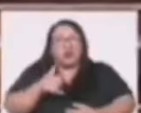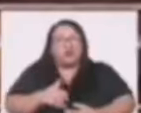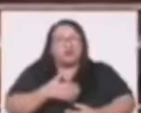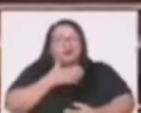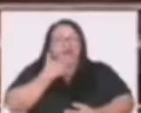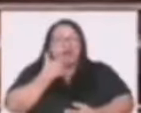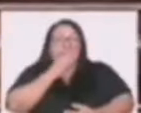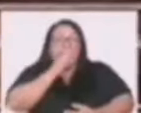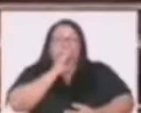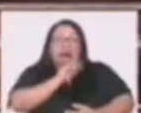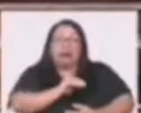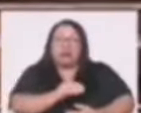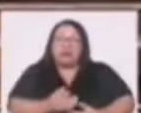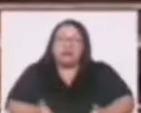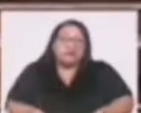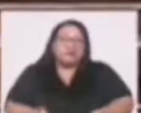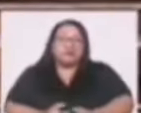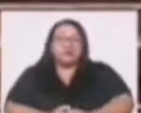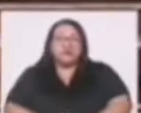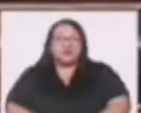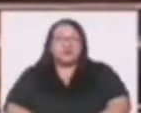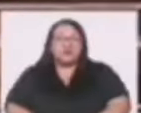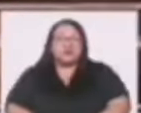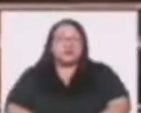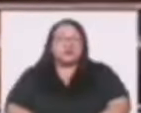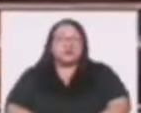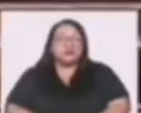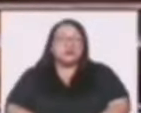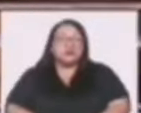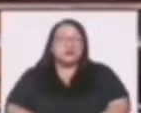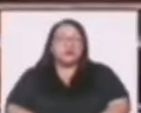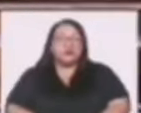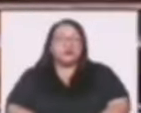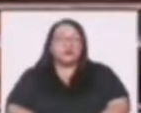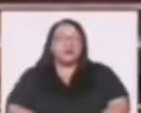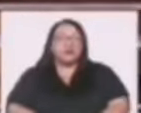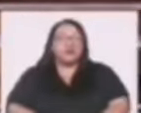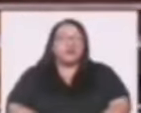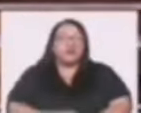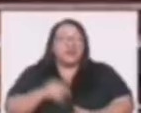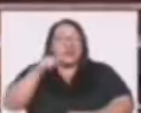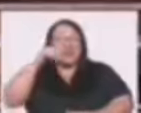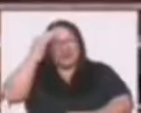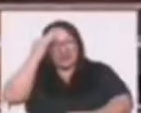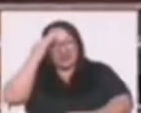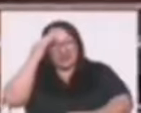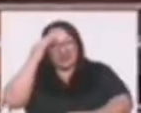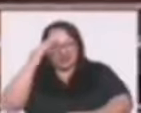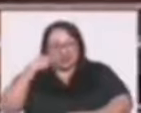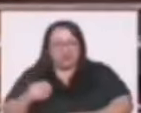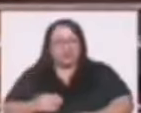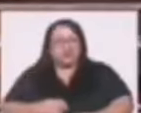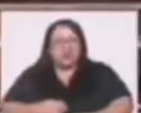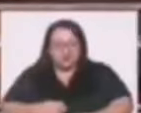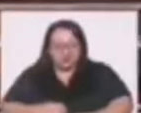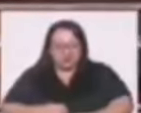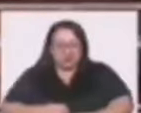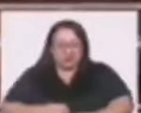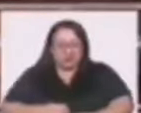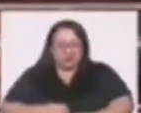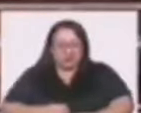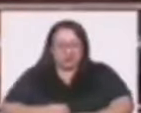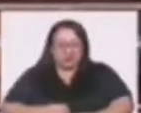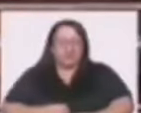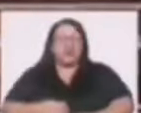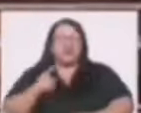Mejor se hubiera quedado callado. Eso es lo que han debido hacer ellos. Ese día que cumplió 75 años, que tenía la